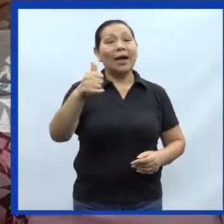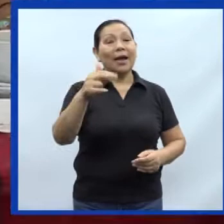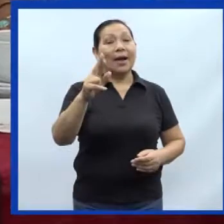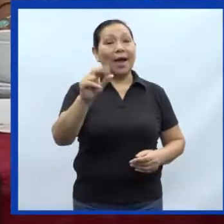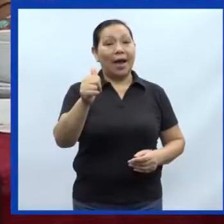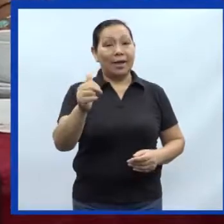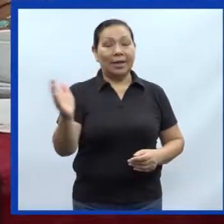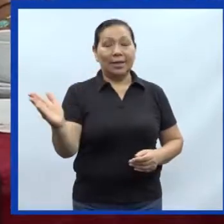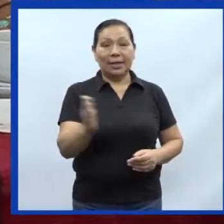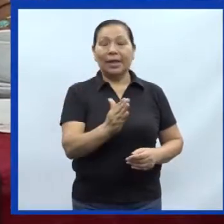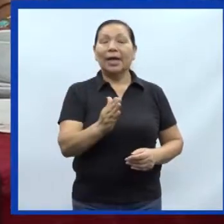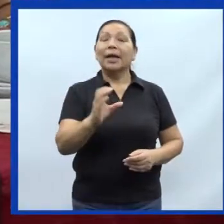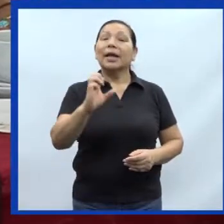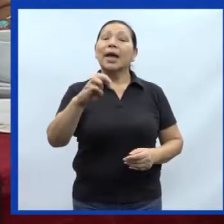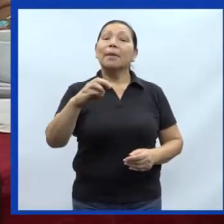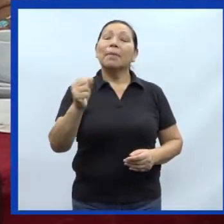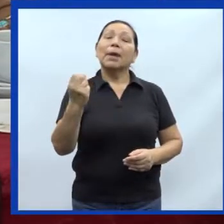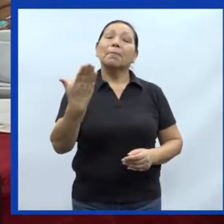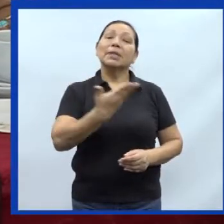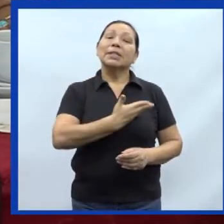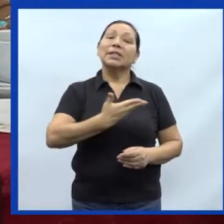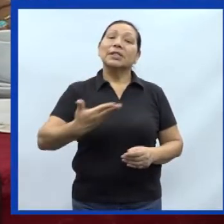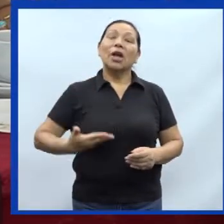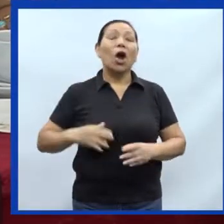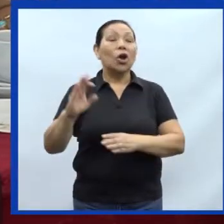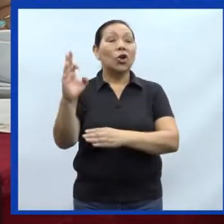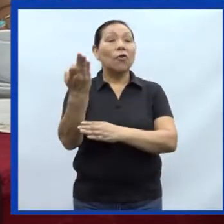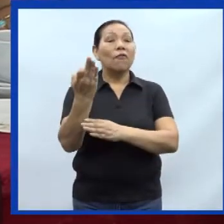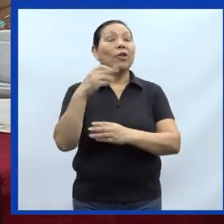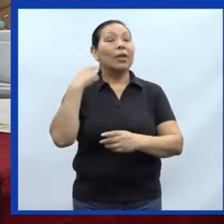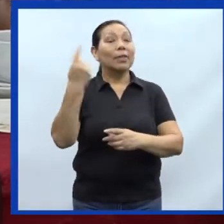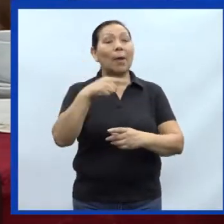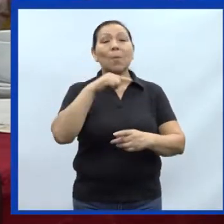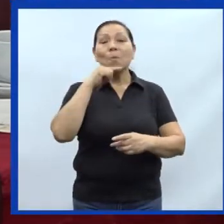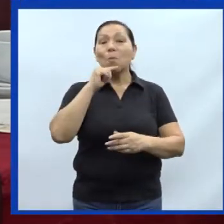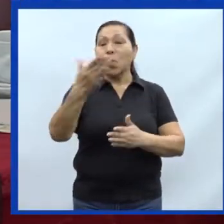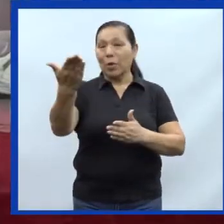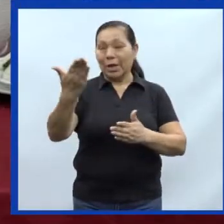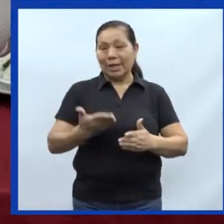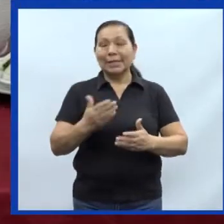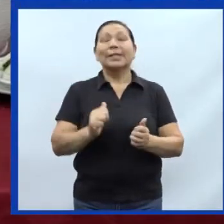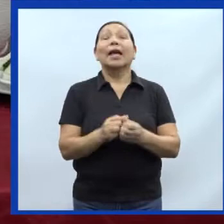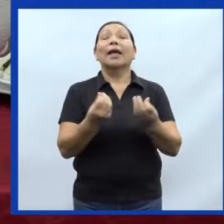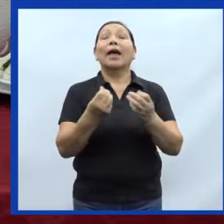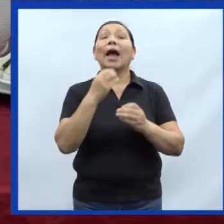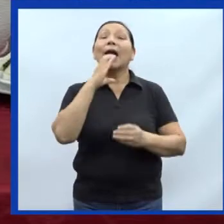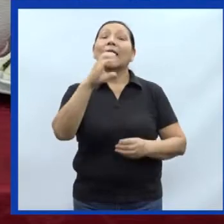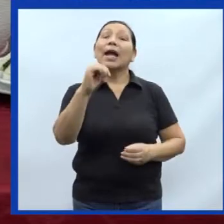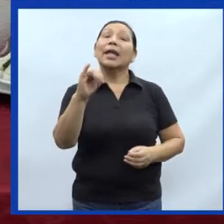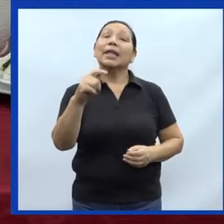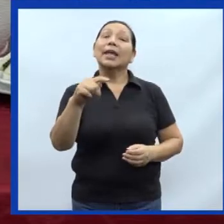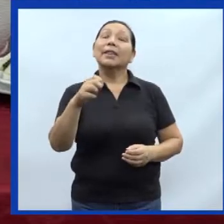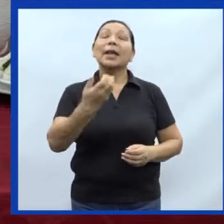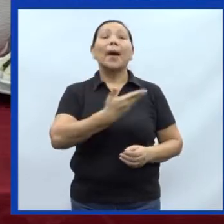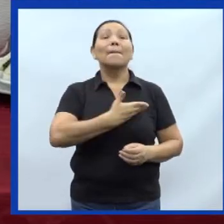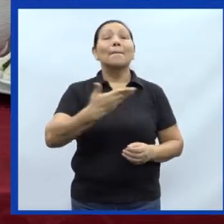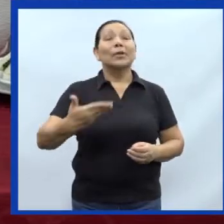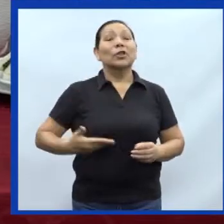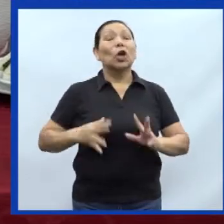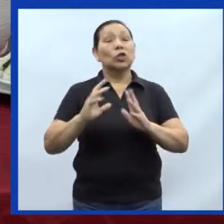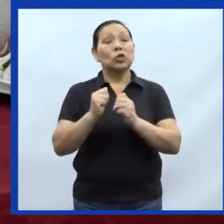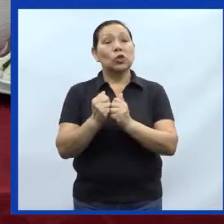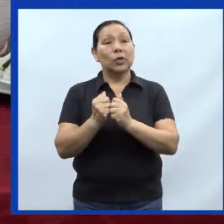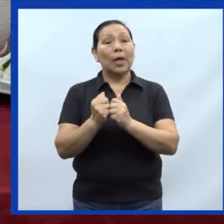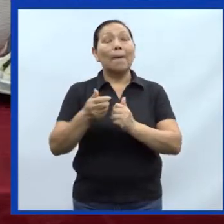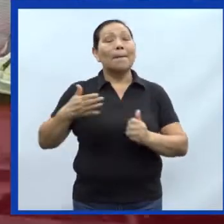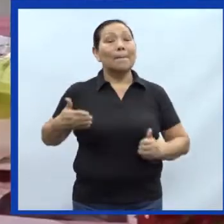Urbano, Carmela Cifuentes, vicepresidenta de la Confederación General de Trabajadores del Perú, Cayetana Aljovín, presidenta de la Sociedad